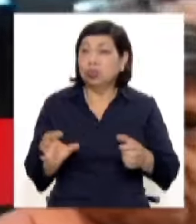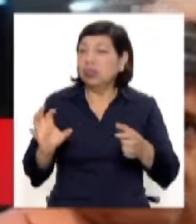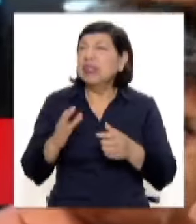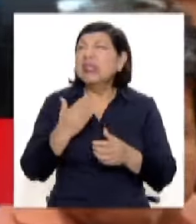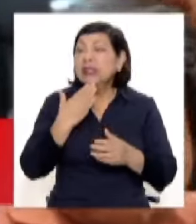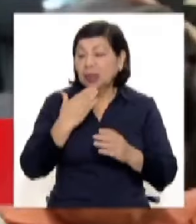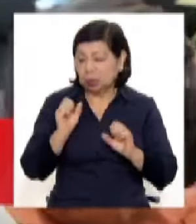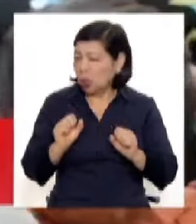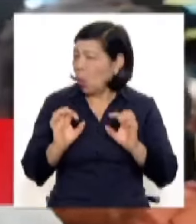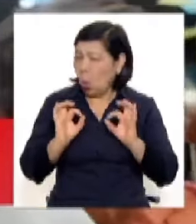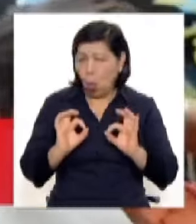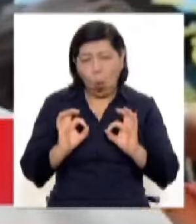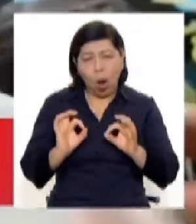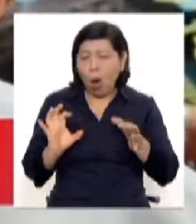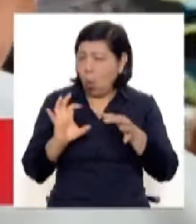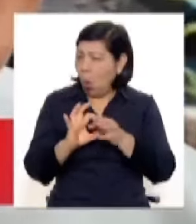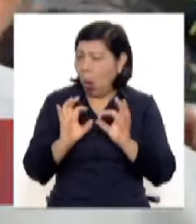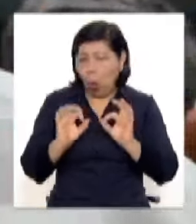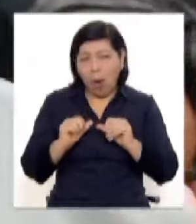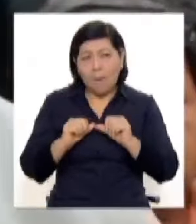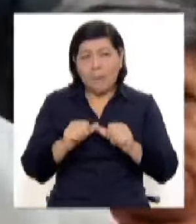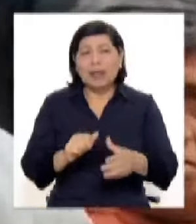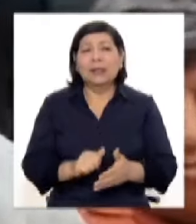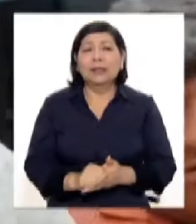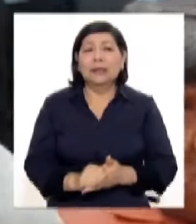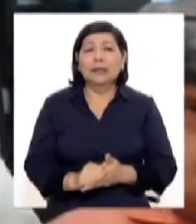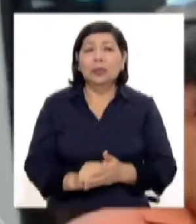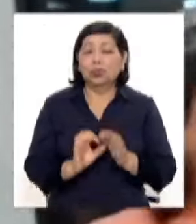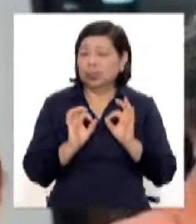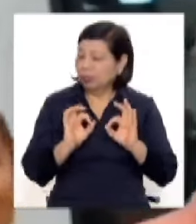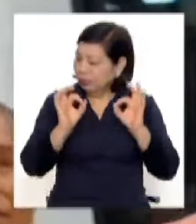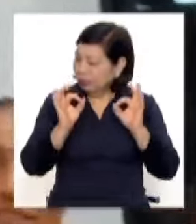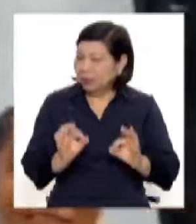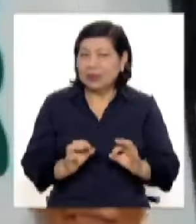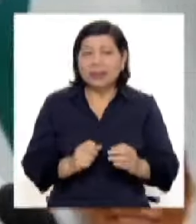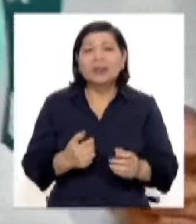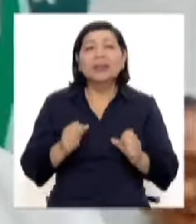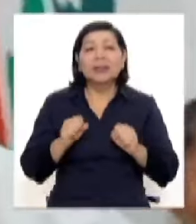Alianza para el Progreso? Así es, vamos con Alianza para el Progreso. Es confirmado en todo caso. Confirmado, confirmado.